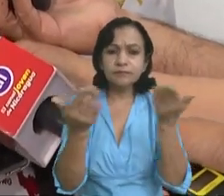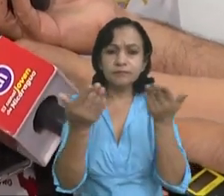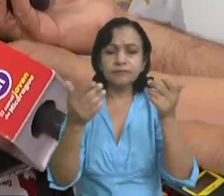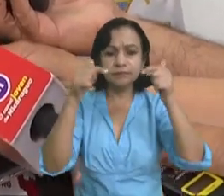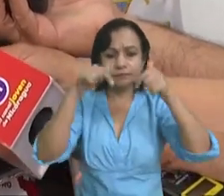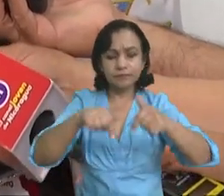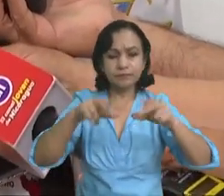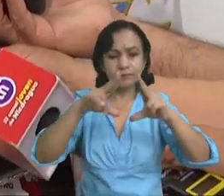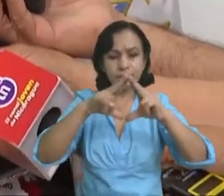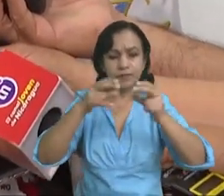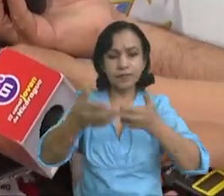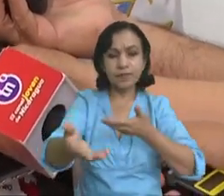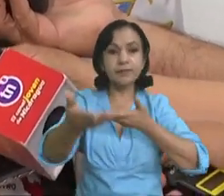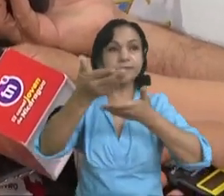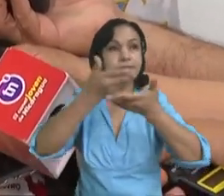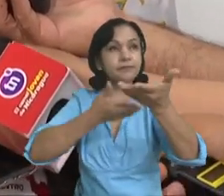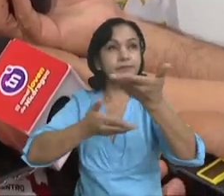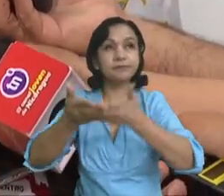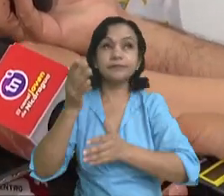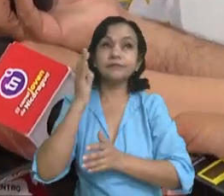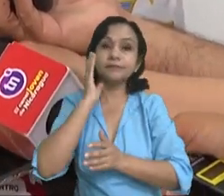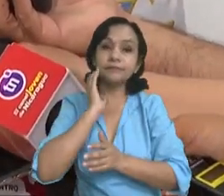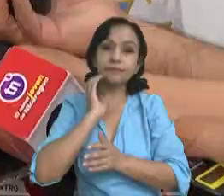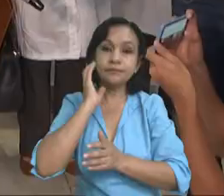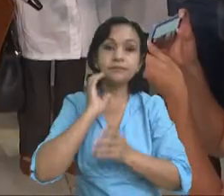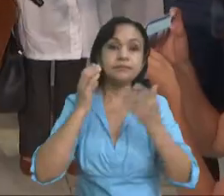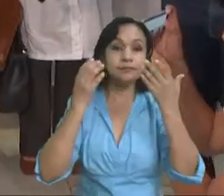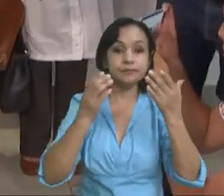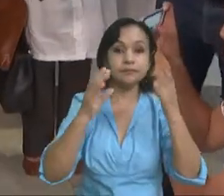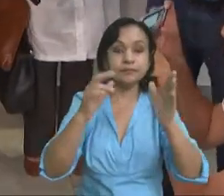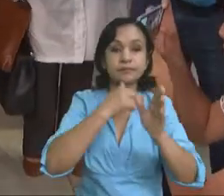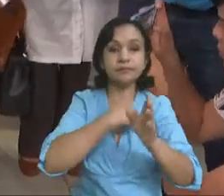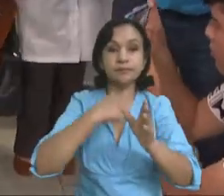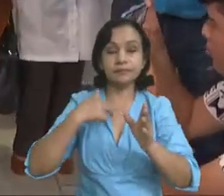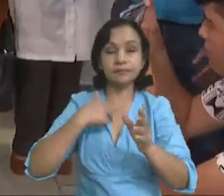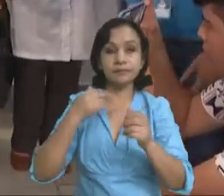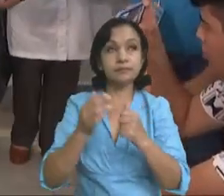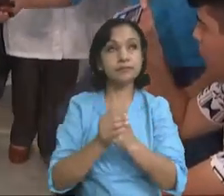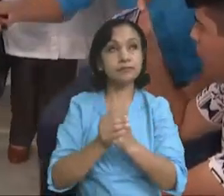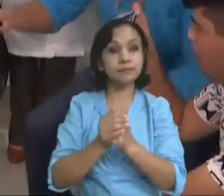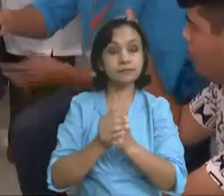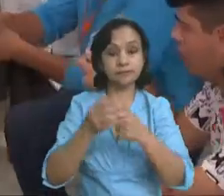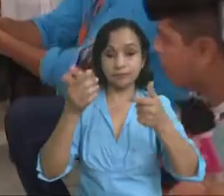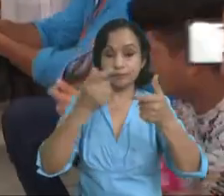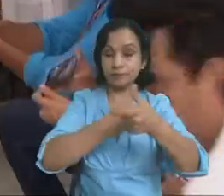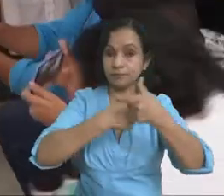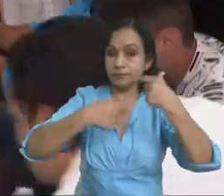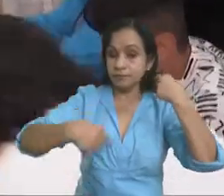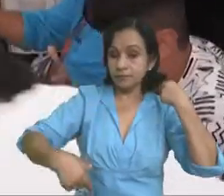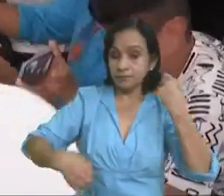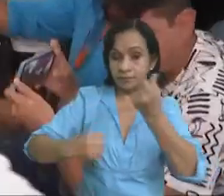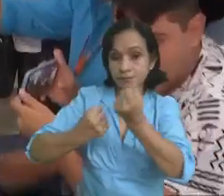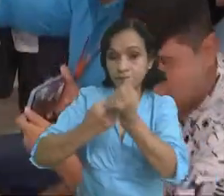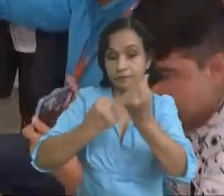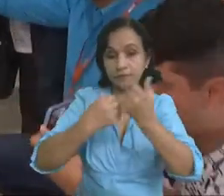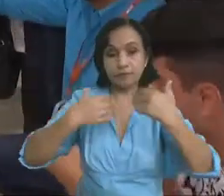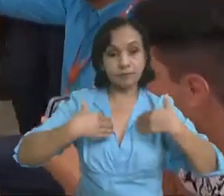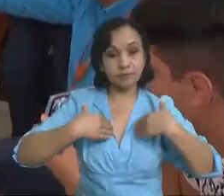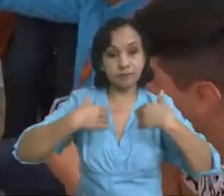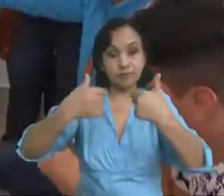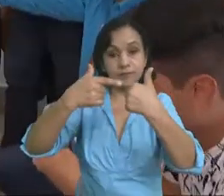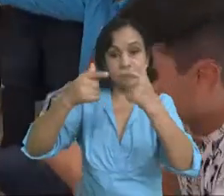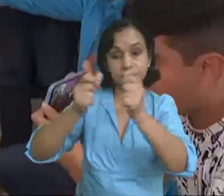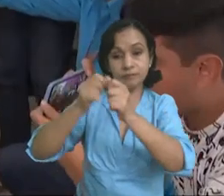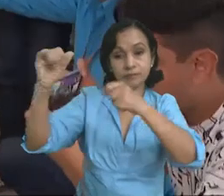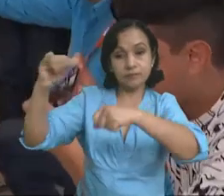por supuesto, vamos a obtener experiencias de las cosas que se han hecho por acá. La asesora presidencial en temas de salud recibió a la brigada